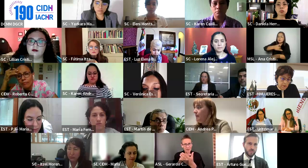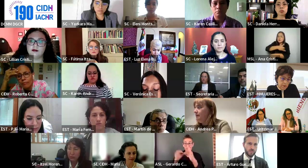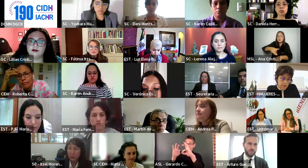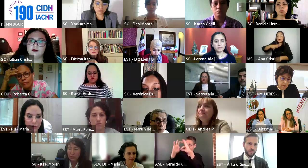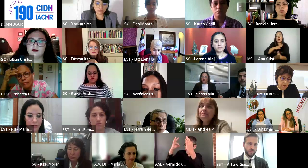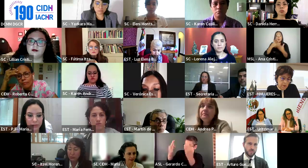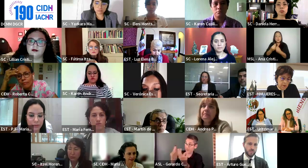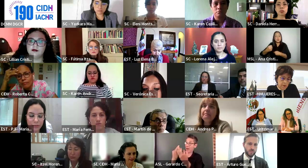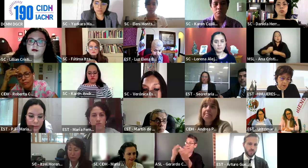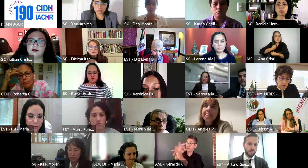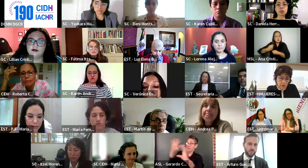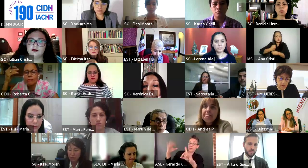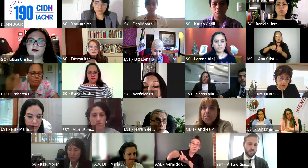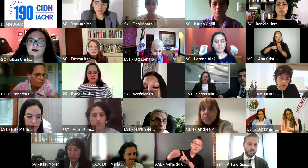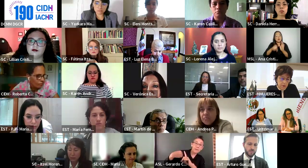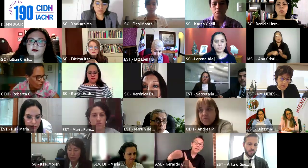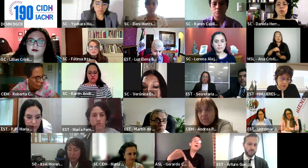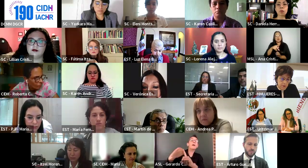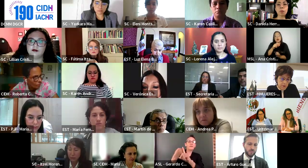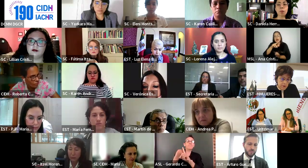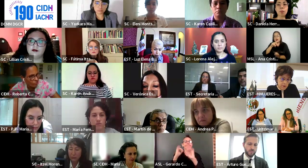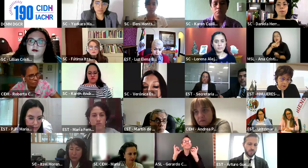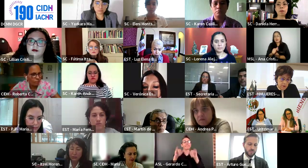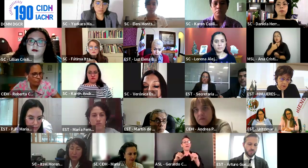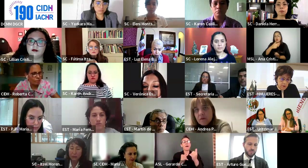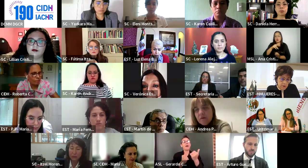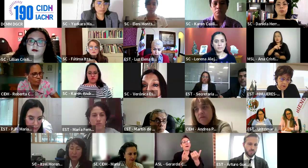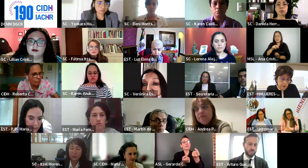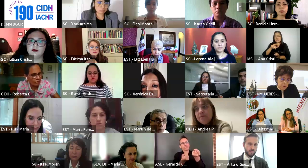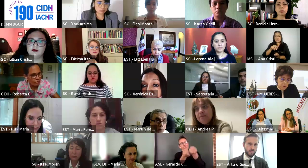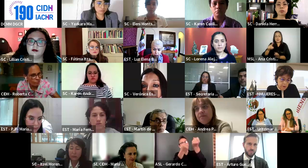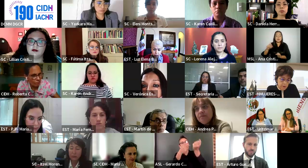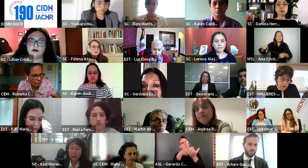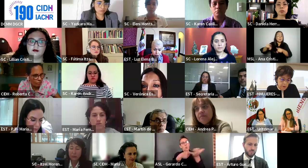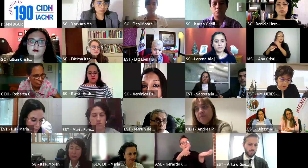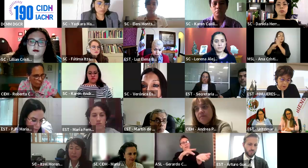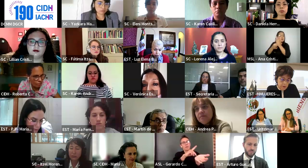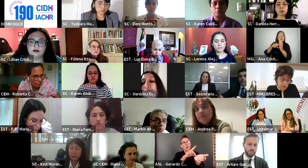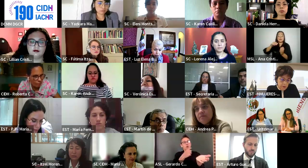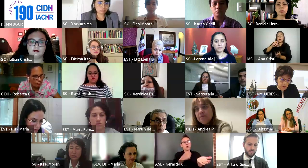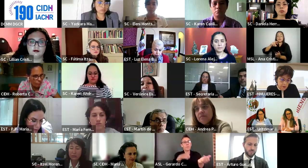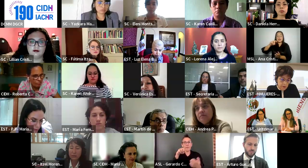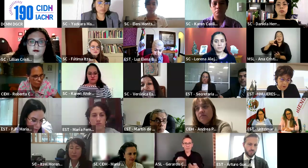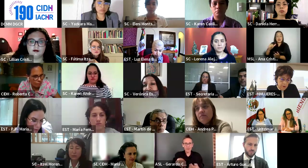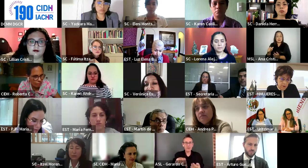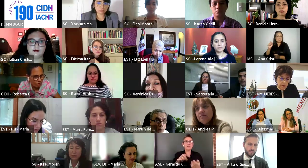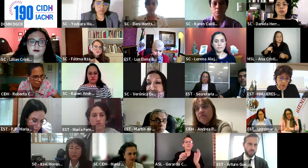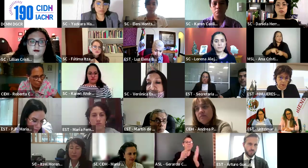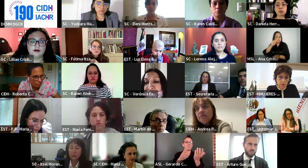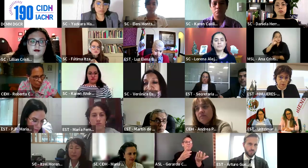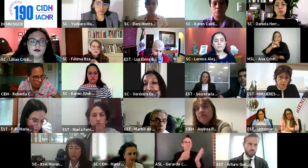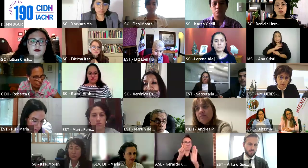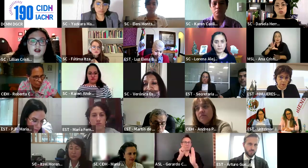dejando morir como a Carla González y a mí, refuerzan lo esgrimido por Marcela Lagarde. Esto es un feminicidio.